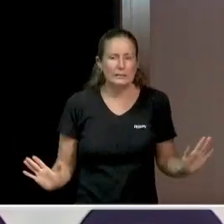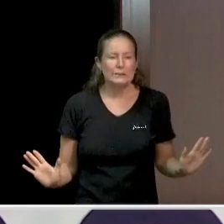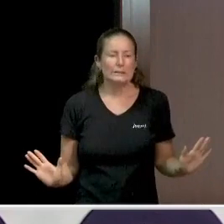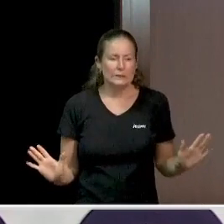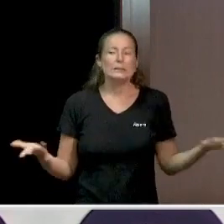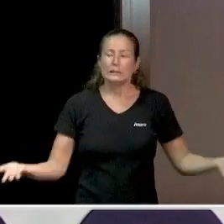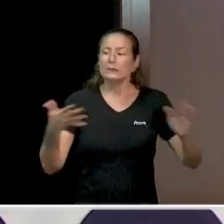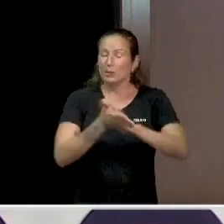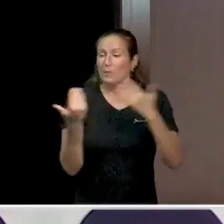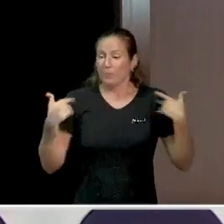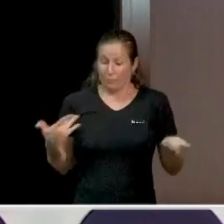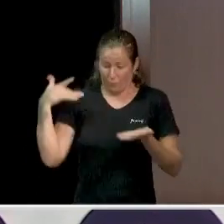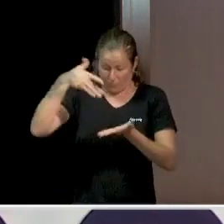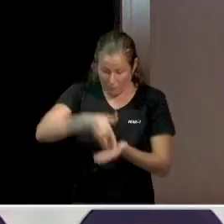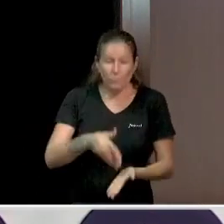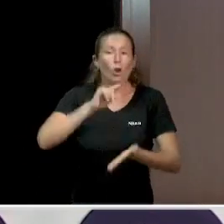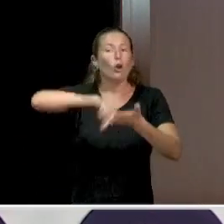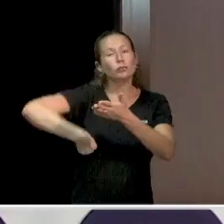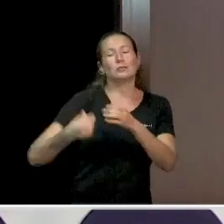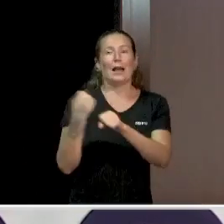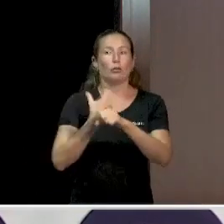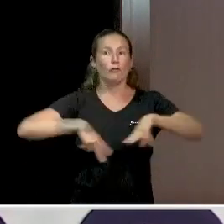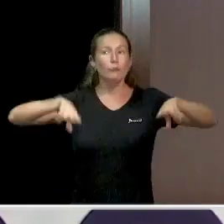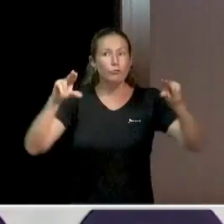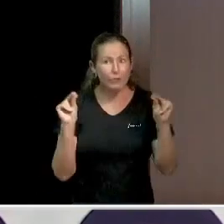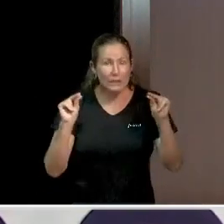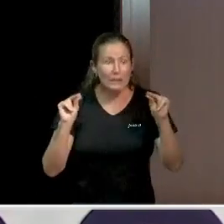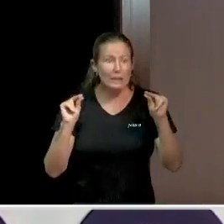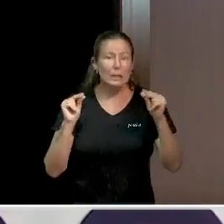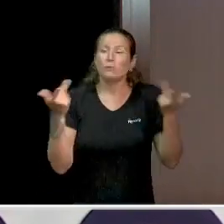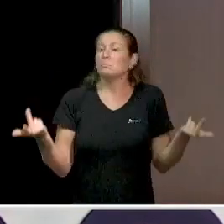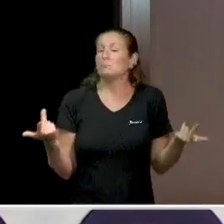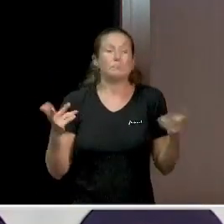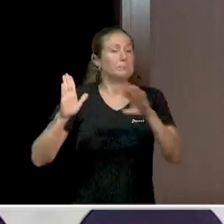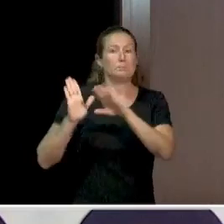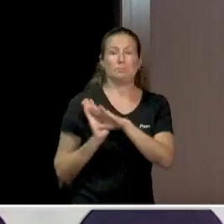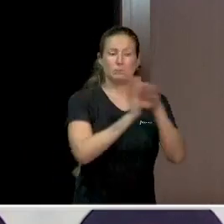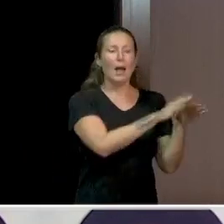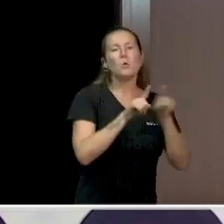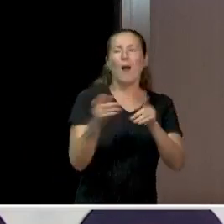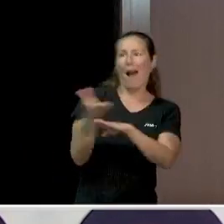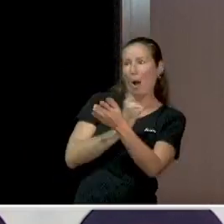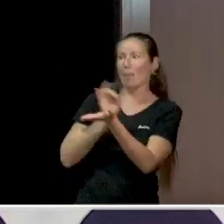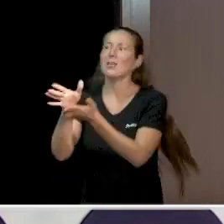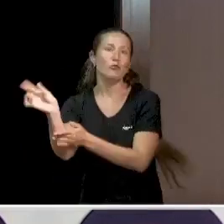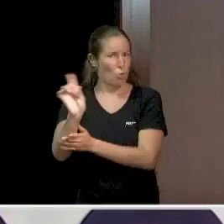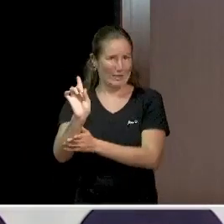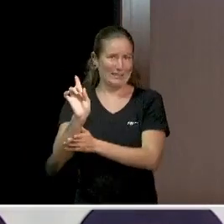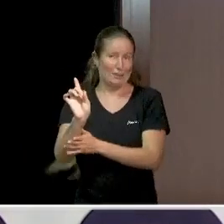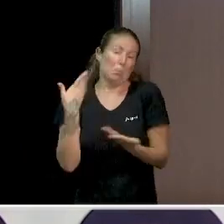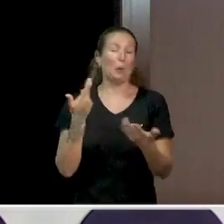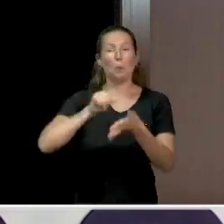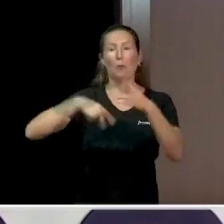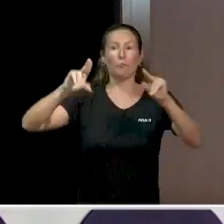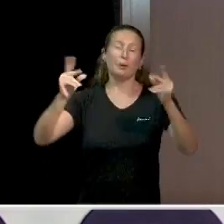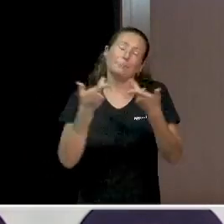al momento de la terminación del contrato de trabajo, expira y no hay más. No ha habido una expulsión del mercado de trabajo. Ha